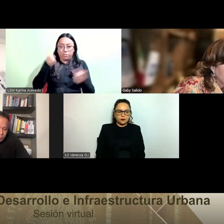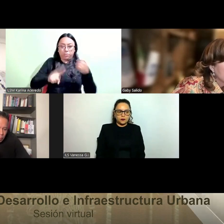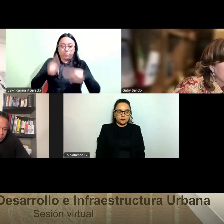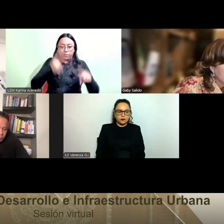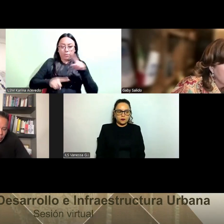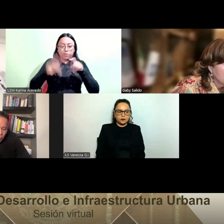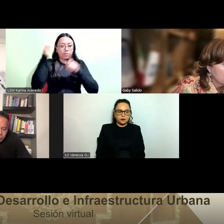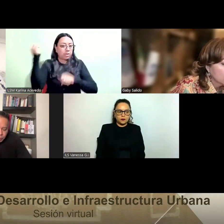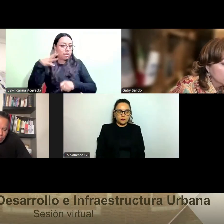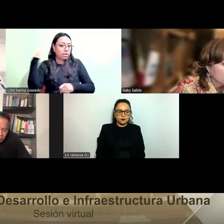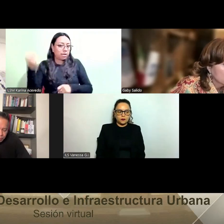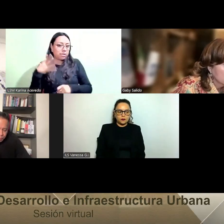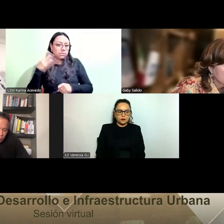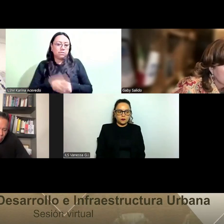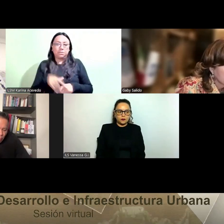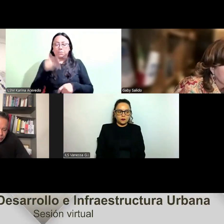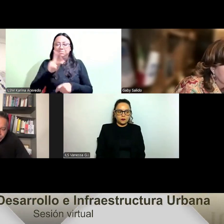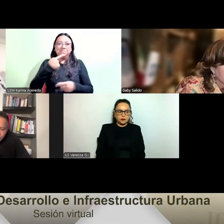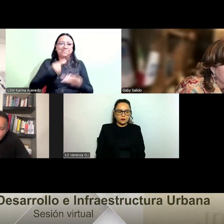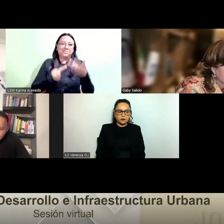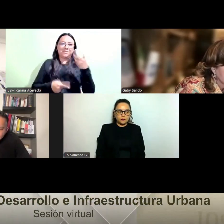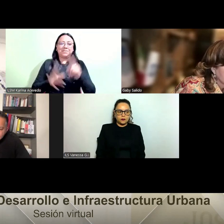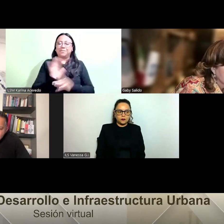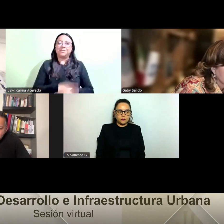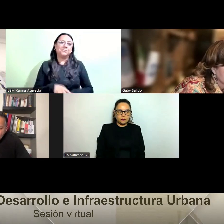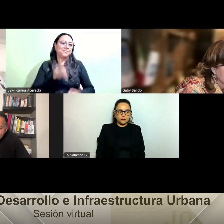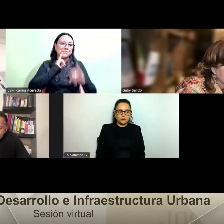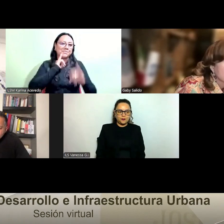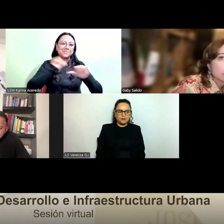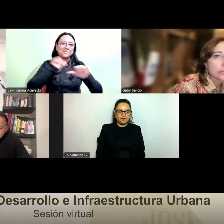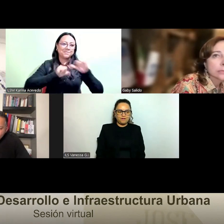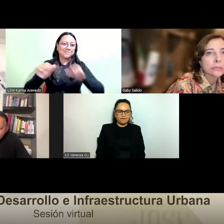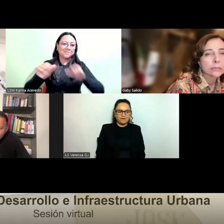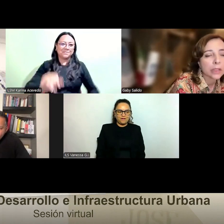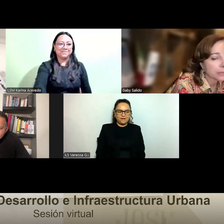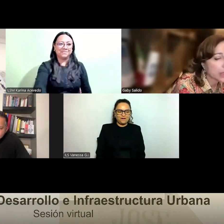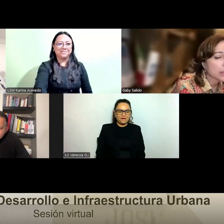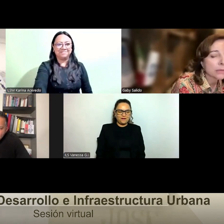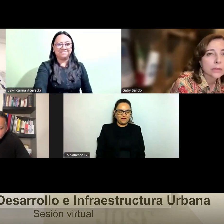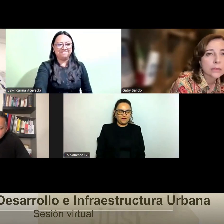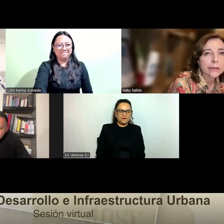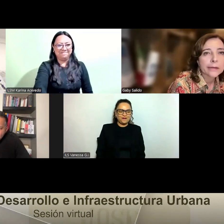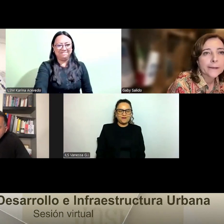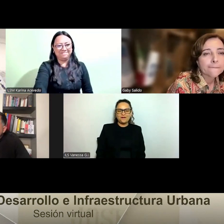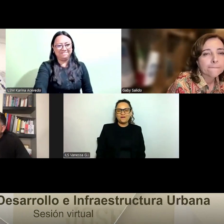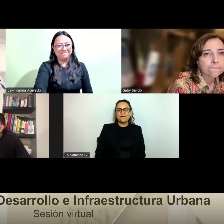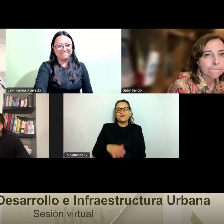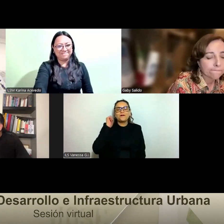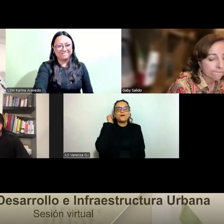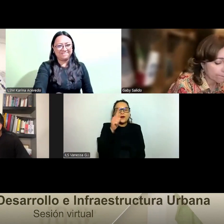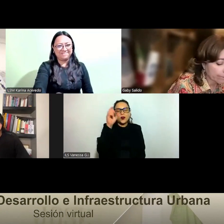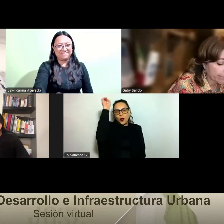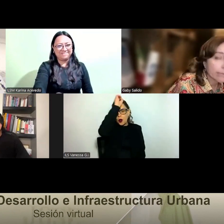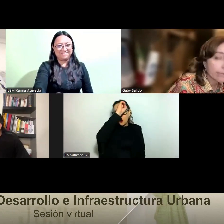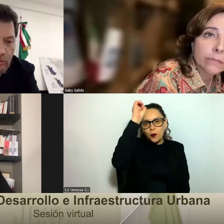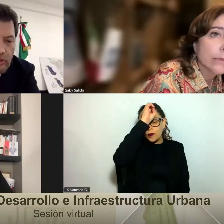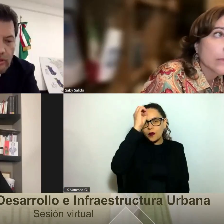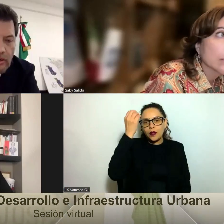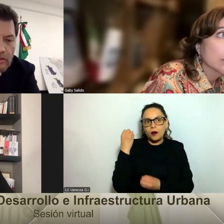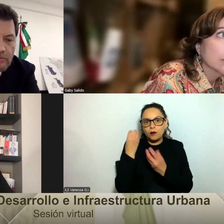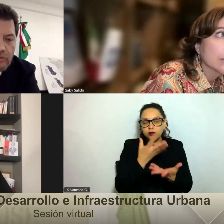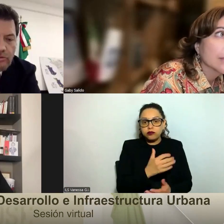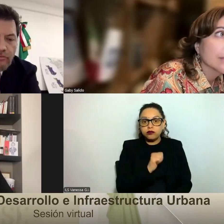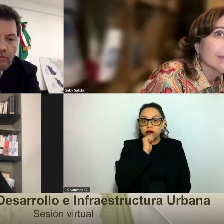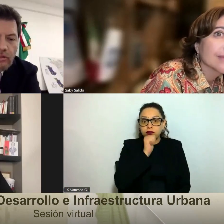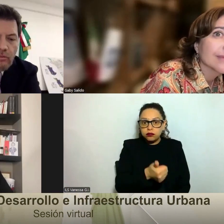asamblea. Sin embargo, cuando la comisión dictaminadora estime procedente no considerar alguna opinión recibida, deberá incluir